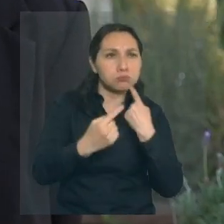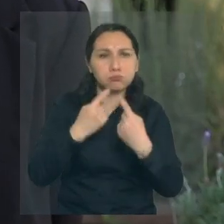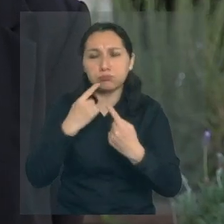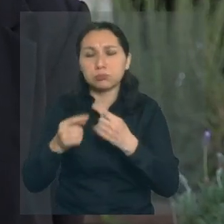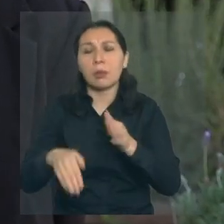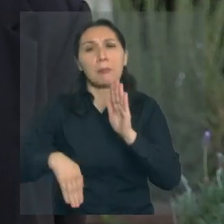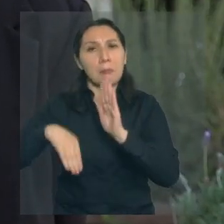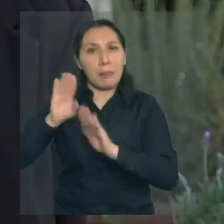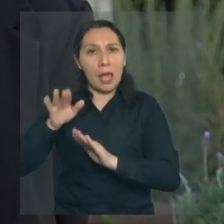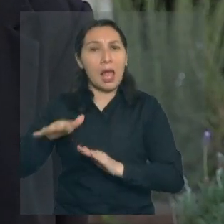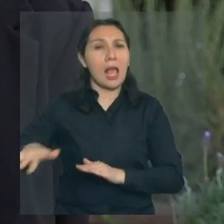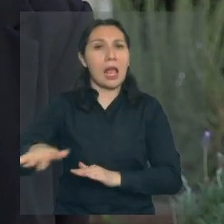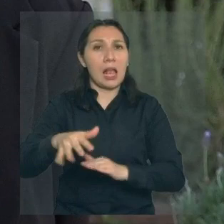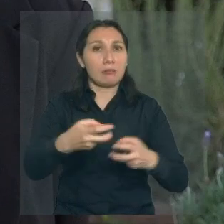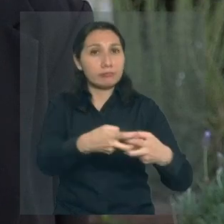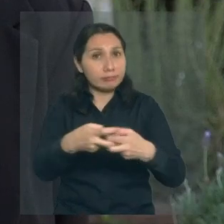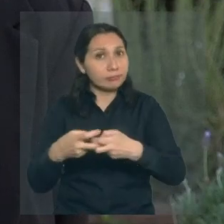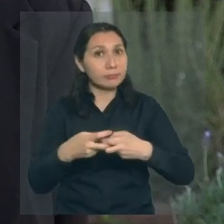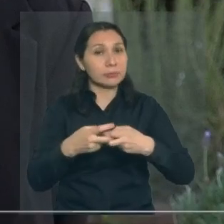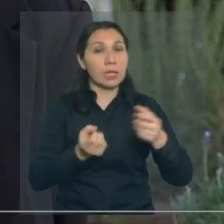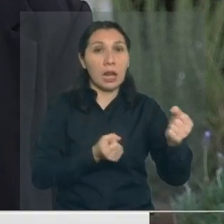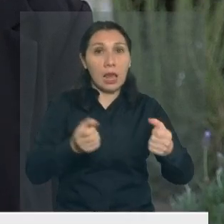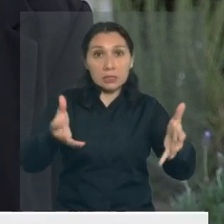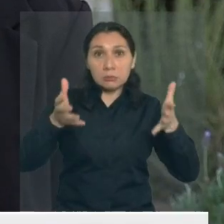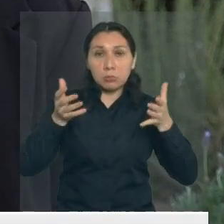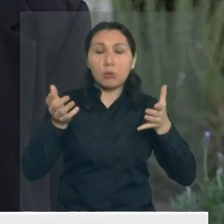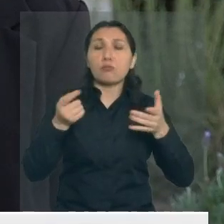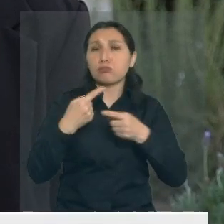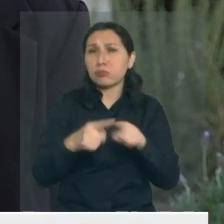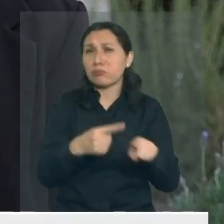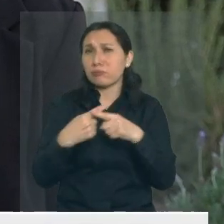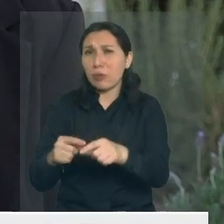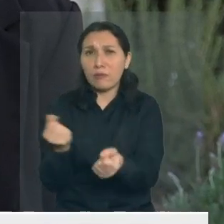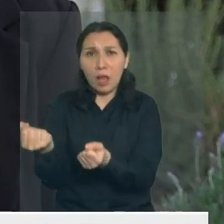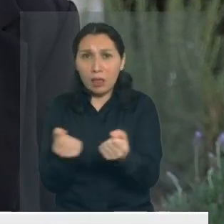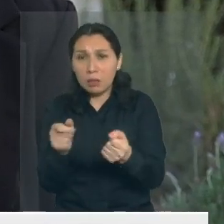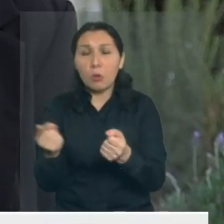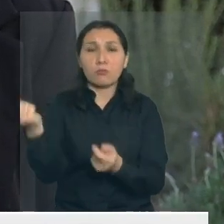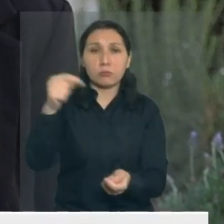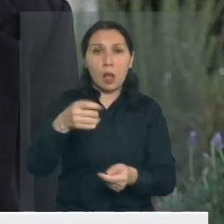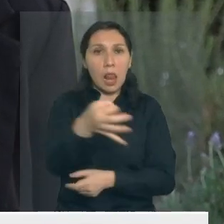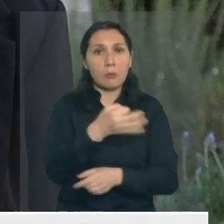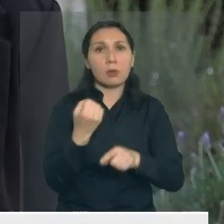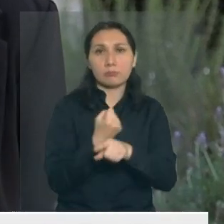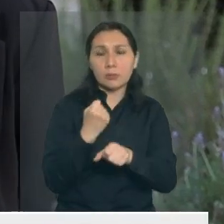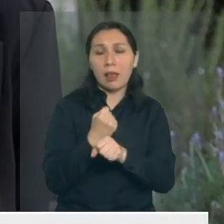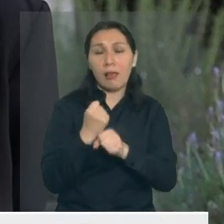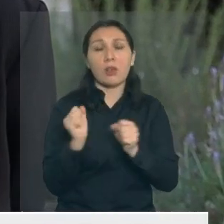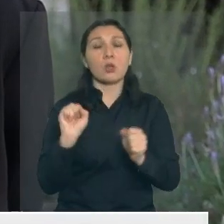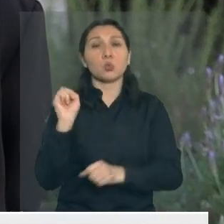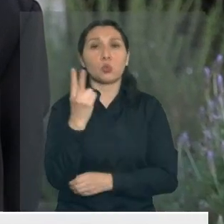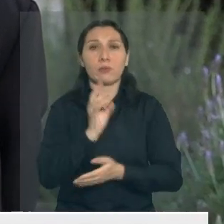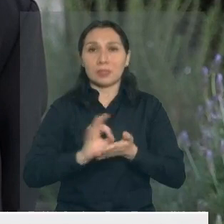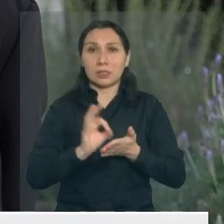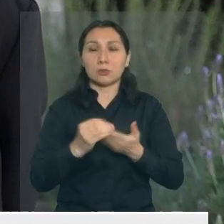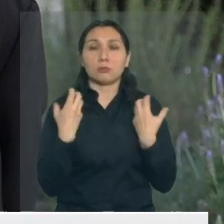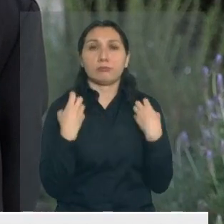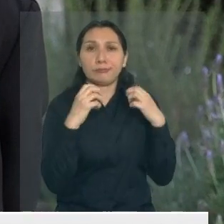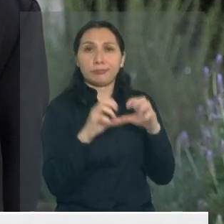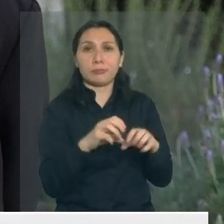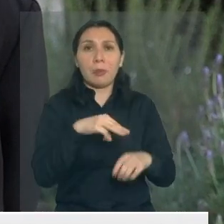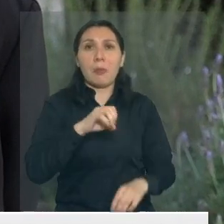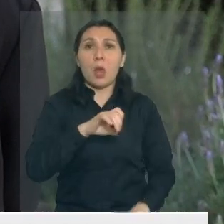La gran mayoría de los gremios de transporte han venido a la Moneda y han establecido un trabajo con nuestro subsecretario. Le he encomendado a